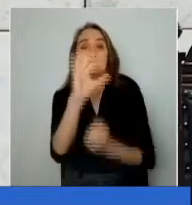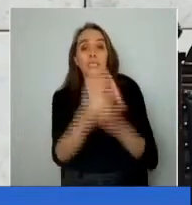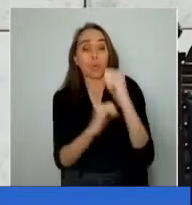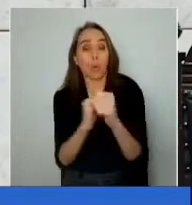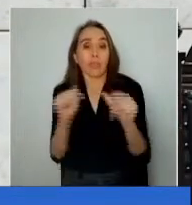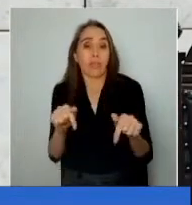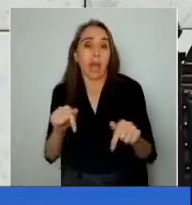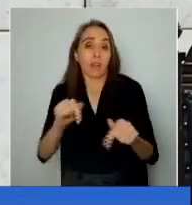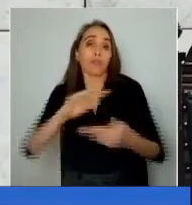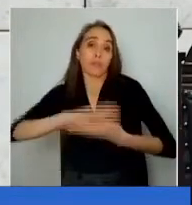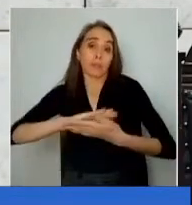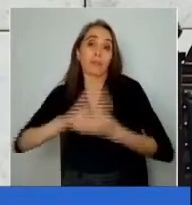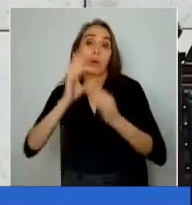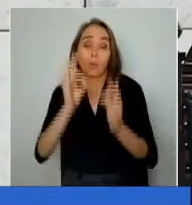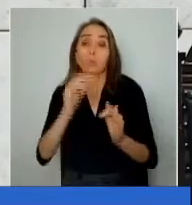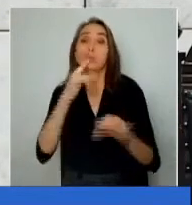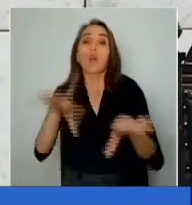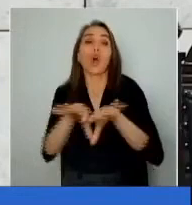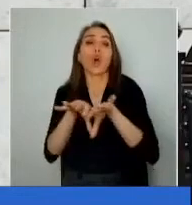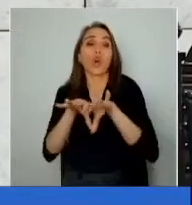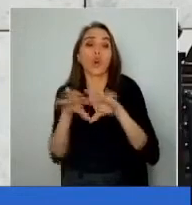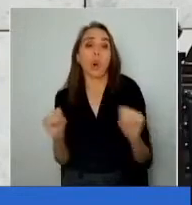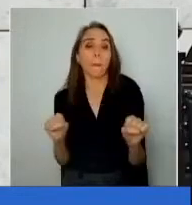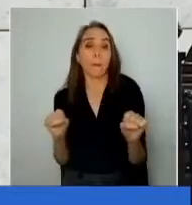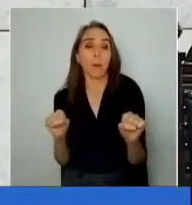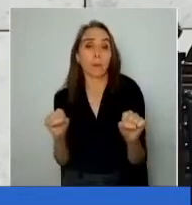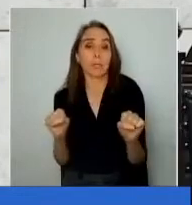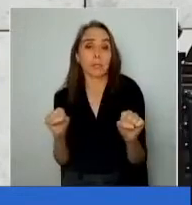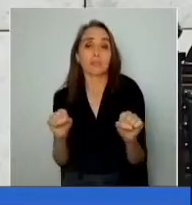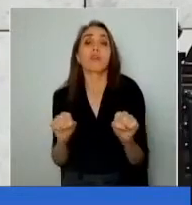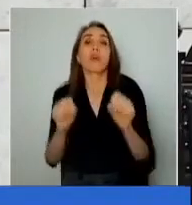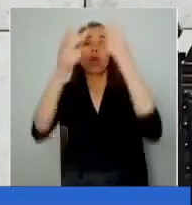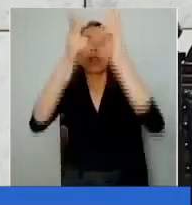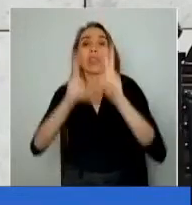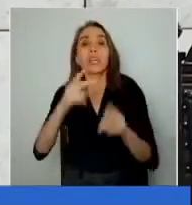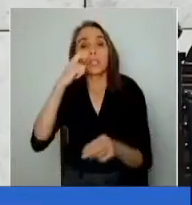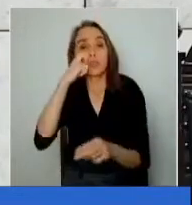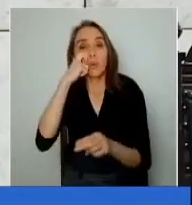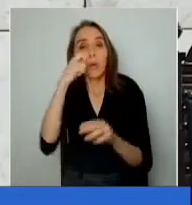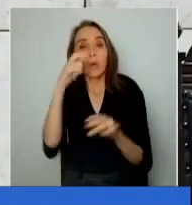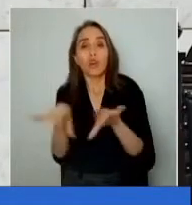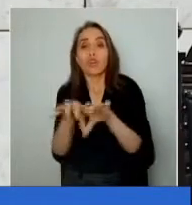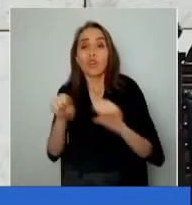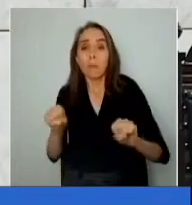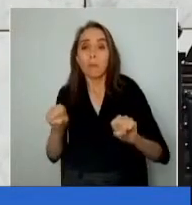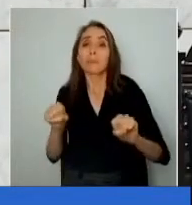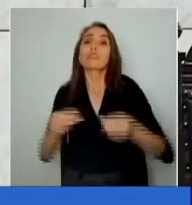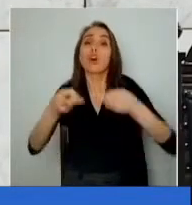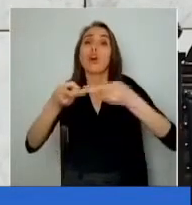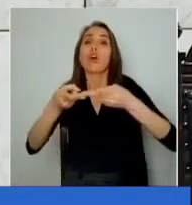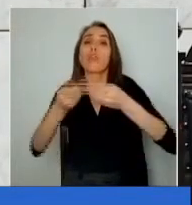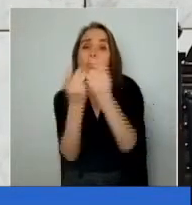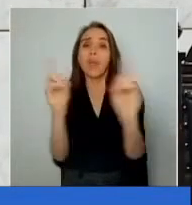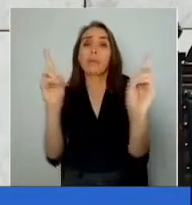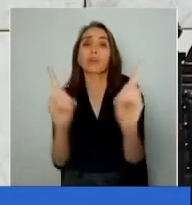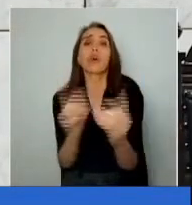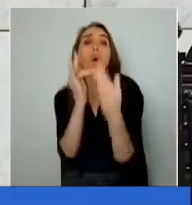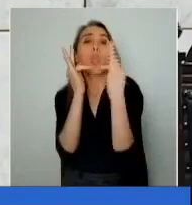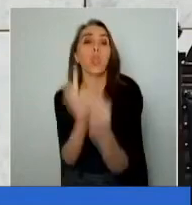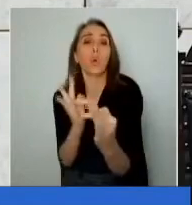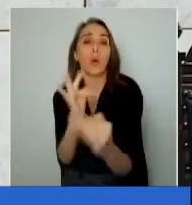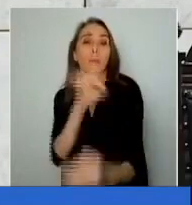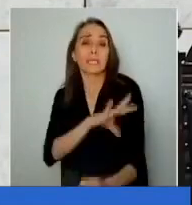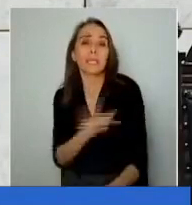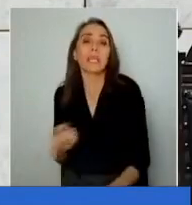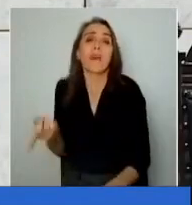el compromiso incondicional con los derechos humanos y la democracia para que nunca más en Chile vuelva a